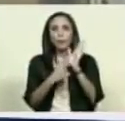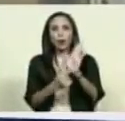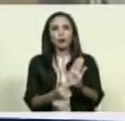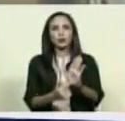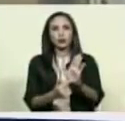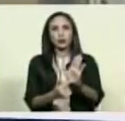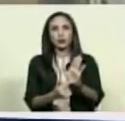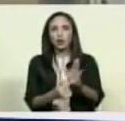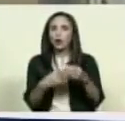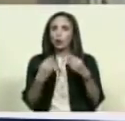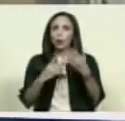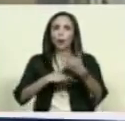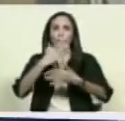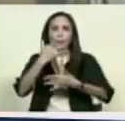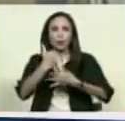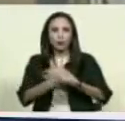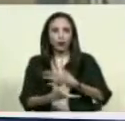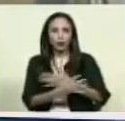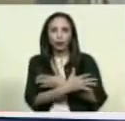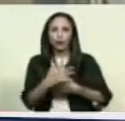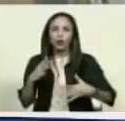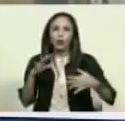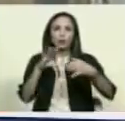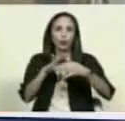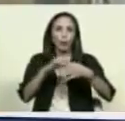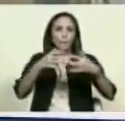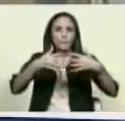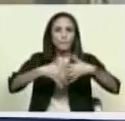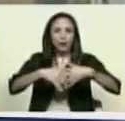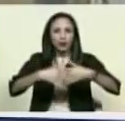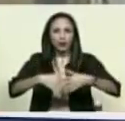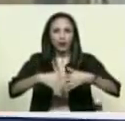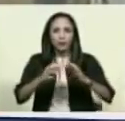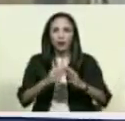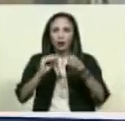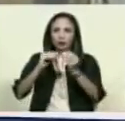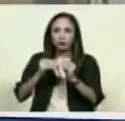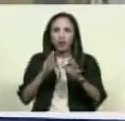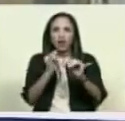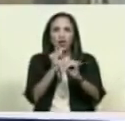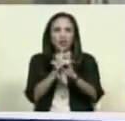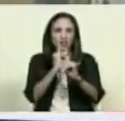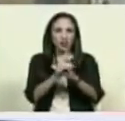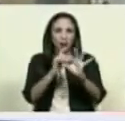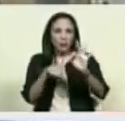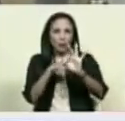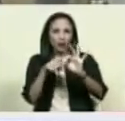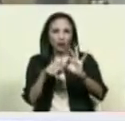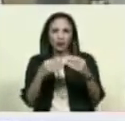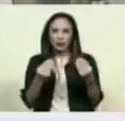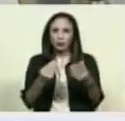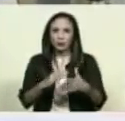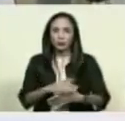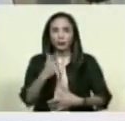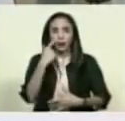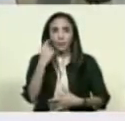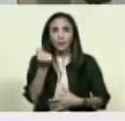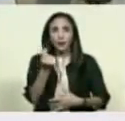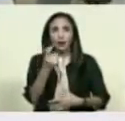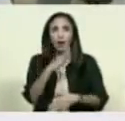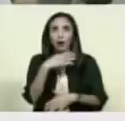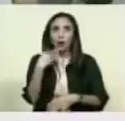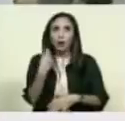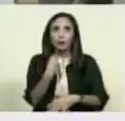mostrarnos el proyecto de ensamblaje de máquinas para la minería digital de criptomonedas. Atención,